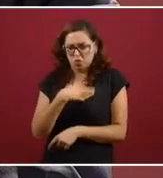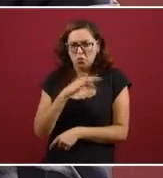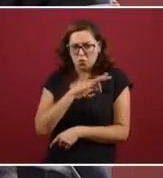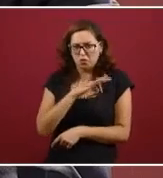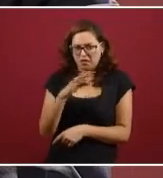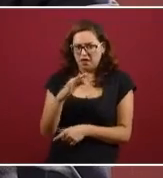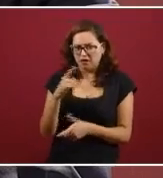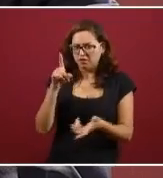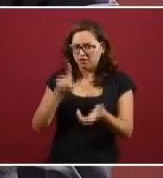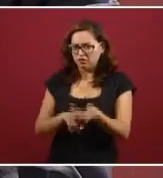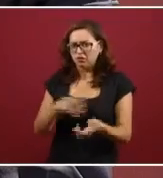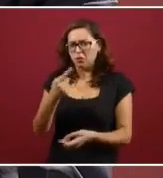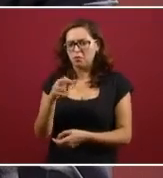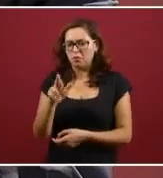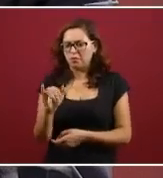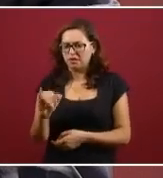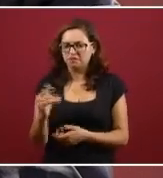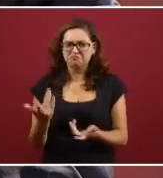PRI.